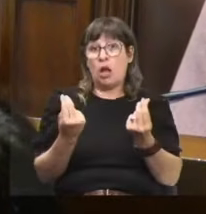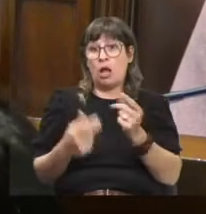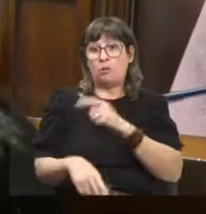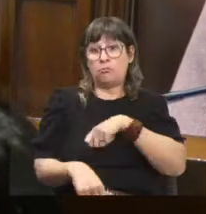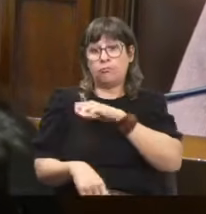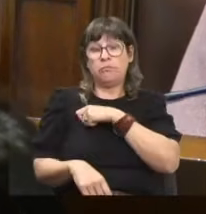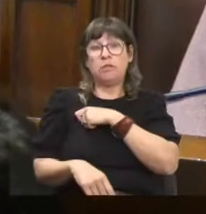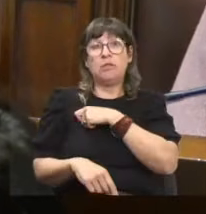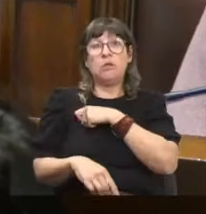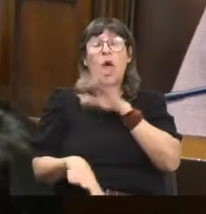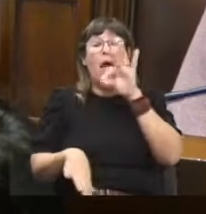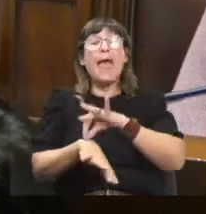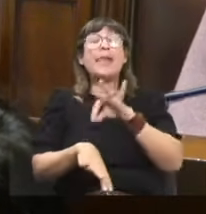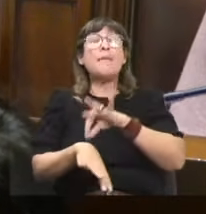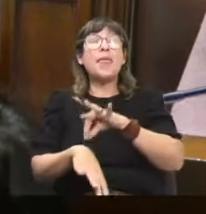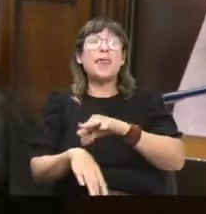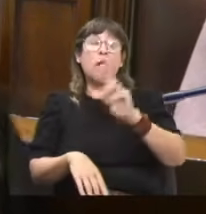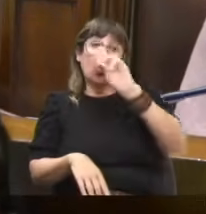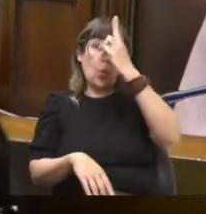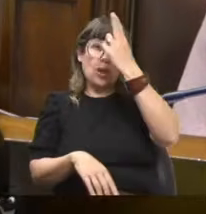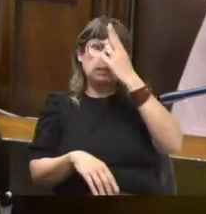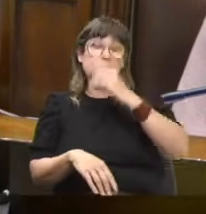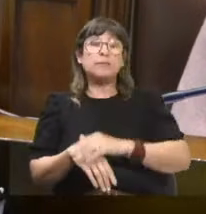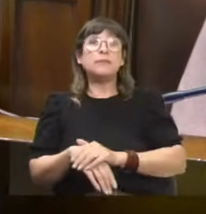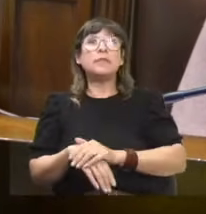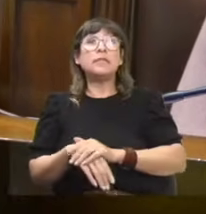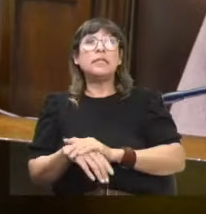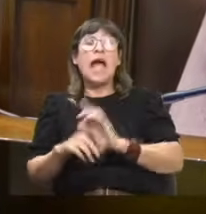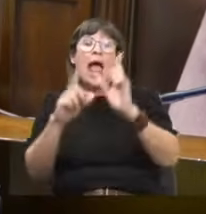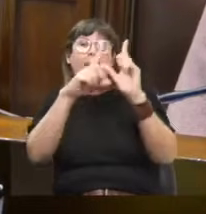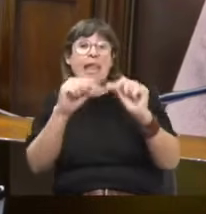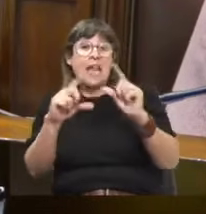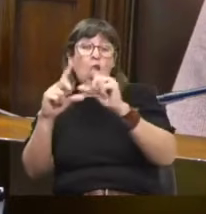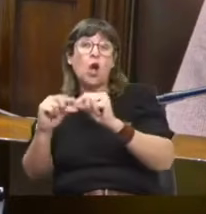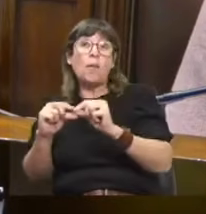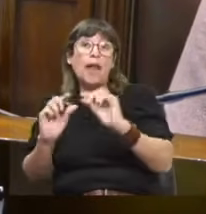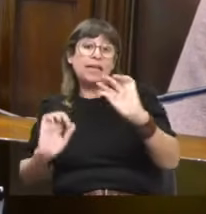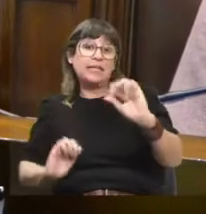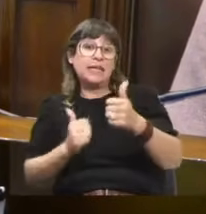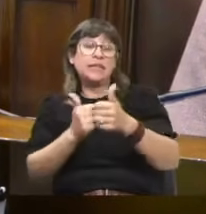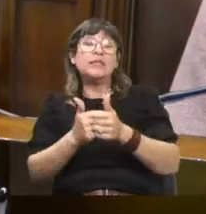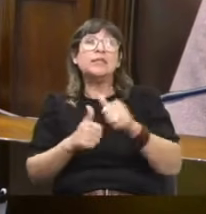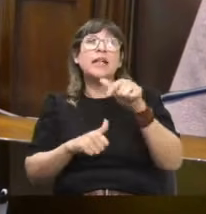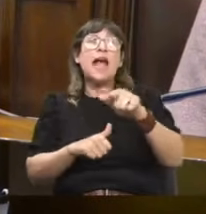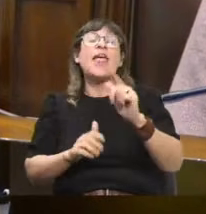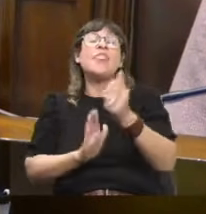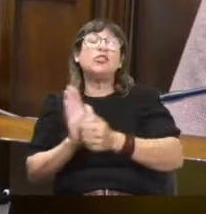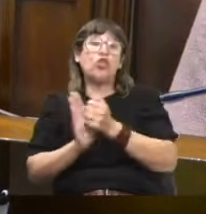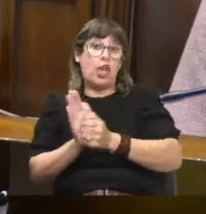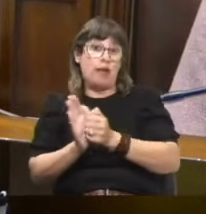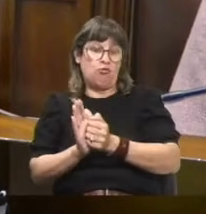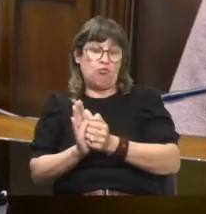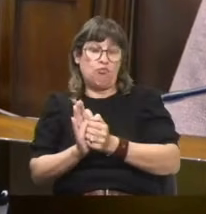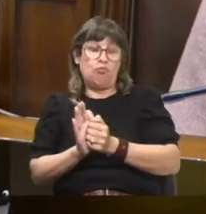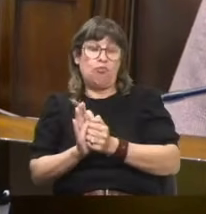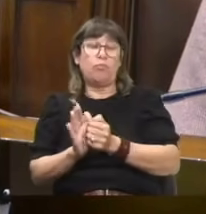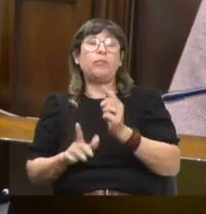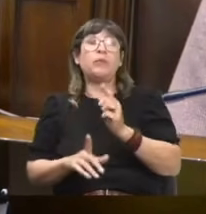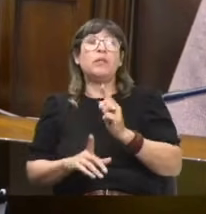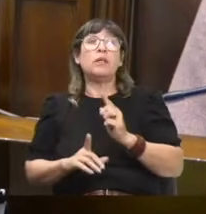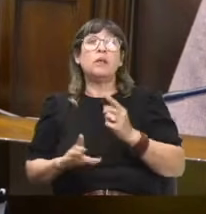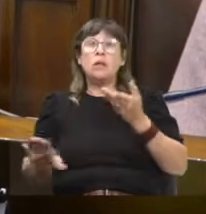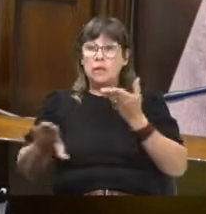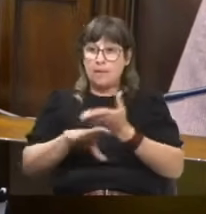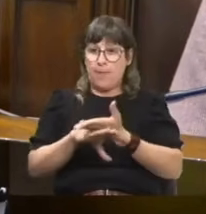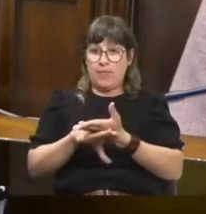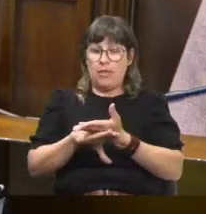la Médica Uruguaya, en la Cooperativa Asistencia Médica de Soriano, y ha